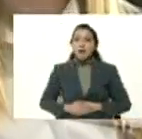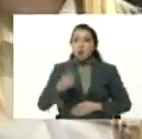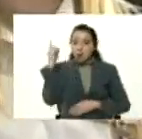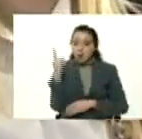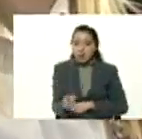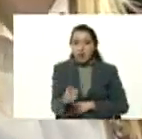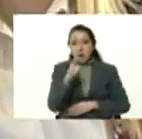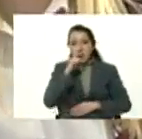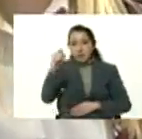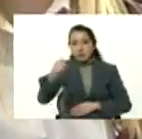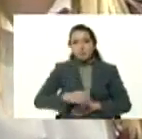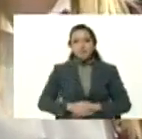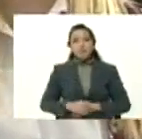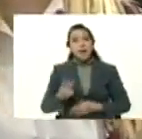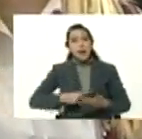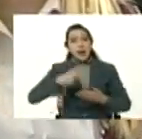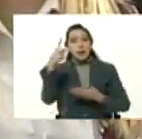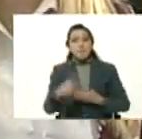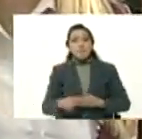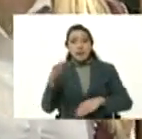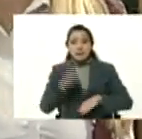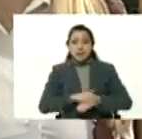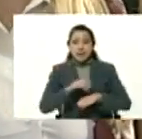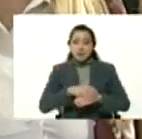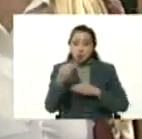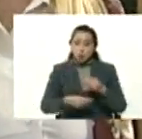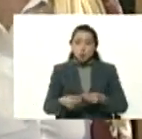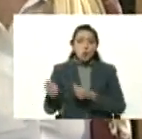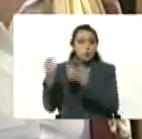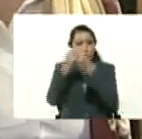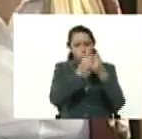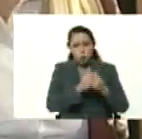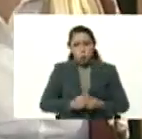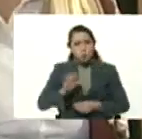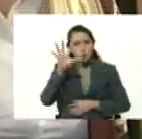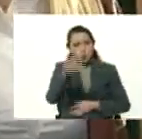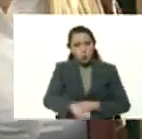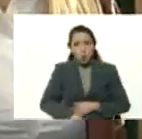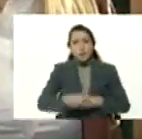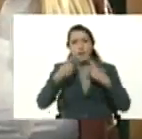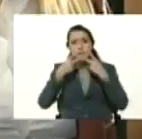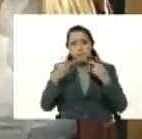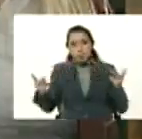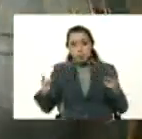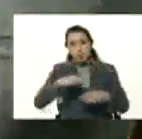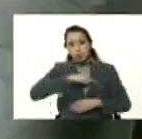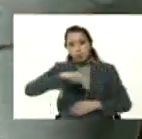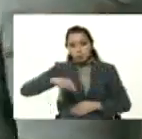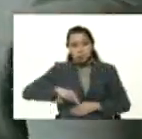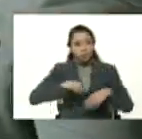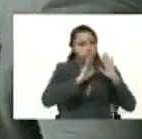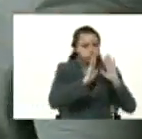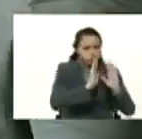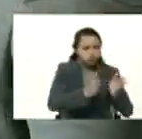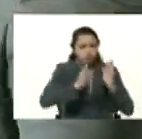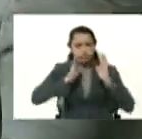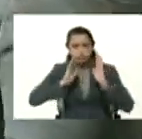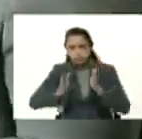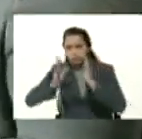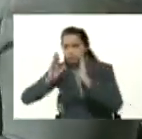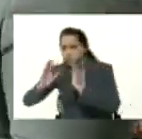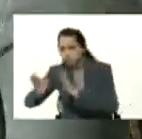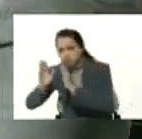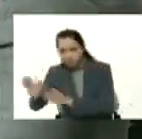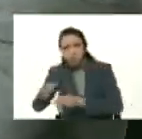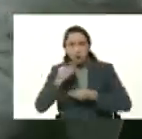Y el Plan Z, que es por el Ministerio de Comercio, ya es la compra pública. O sea que estamos atacando por todos los sectores, lo cual